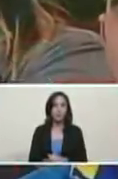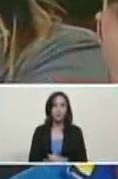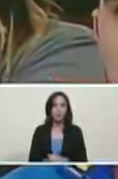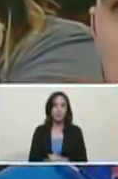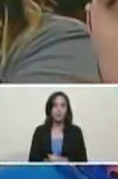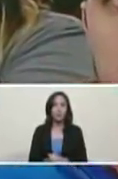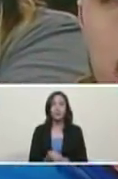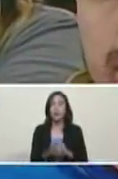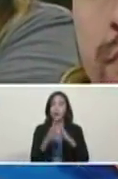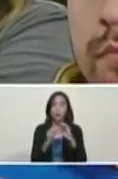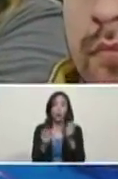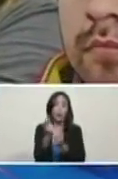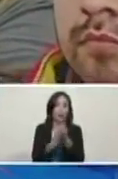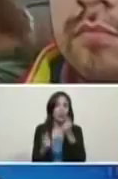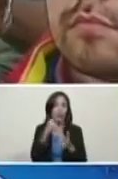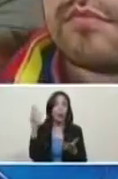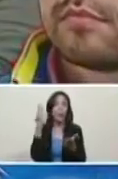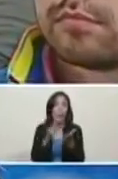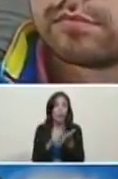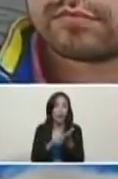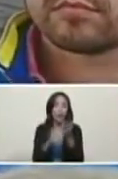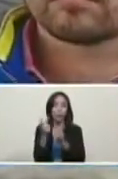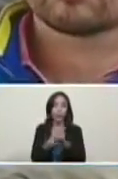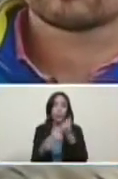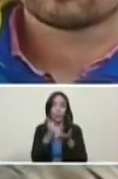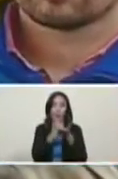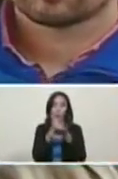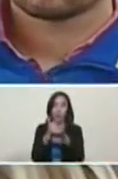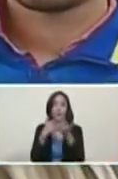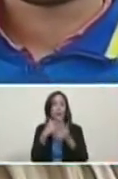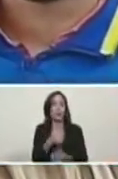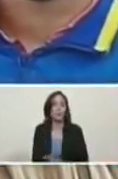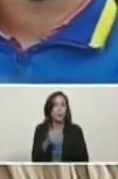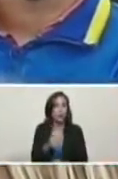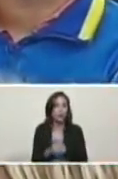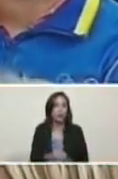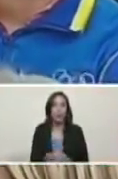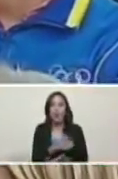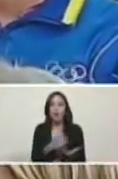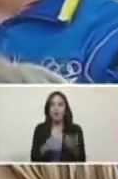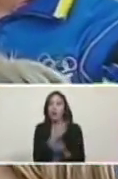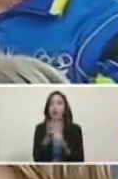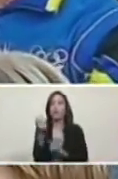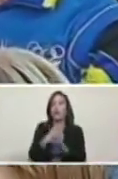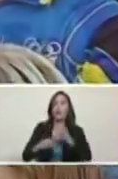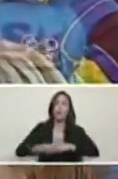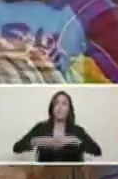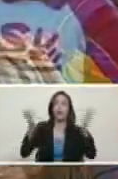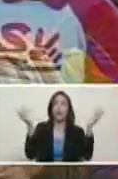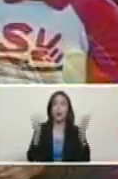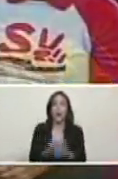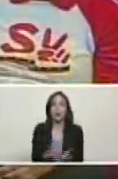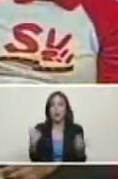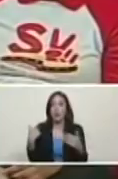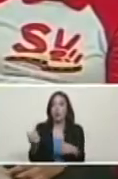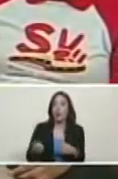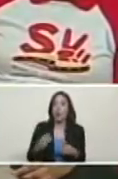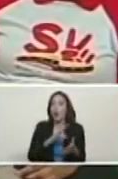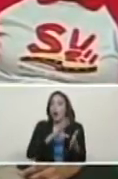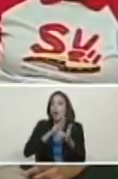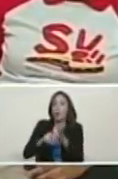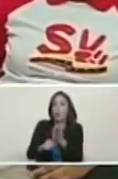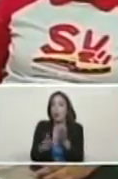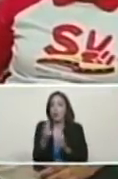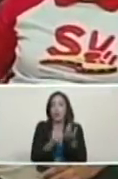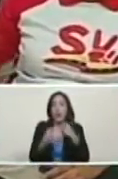de los recursos que tenemos sea eficiente. No es una cultura del derroche, que tenemos recursos para todos. Los recursos deben